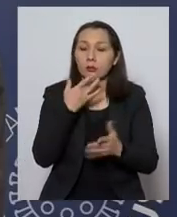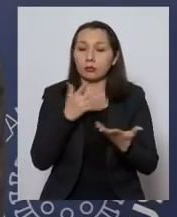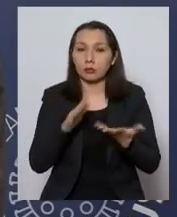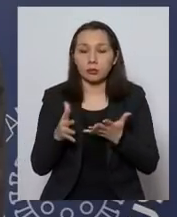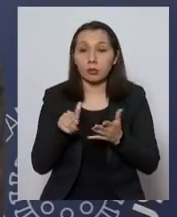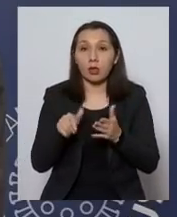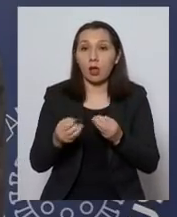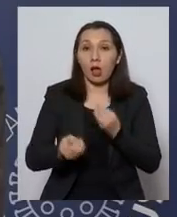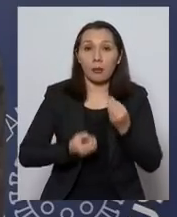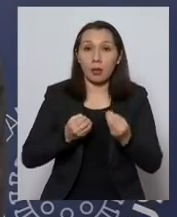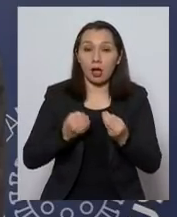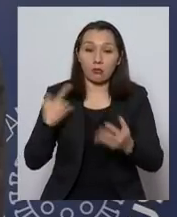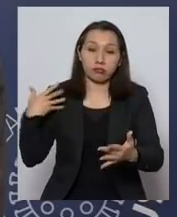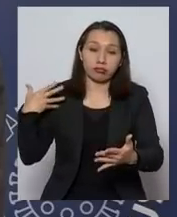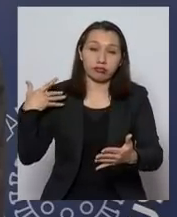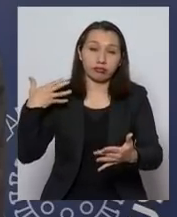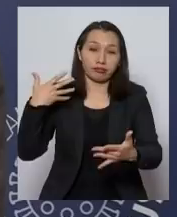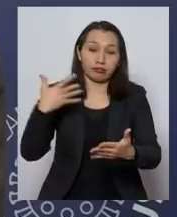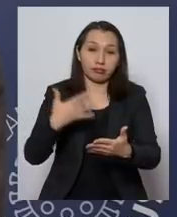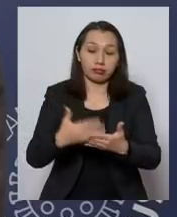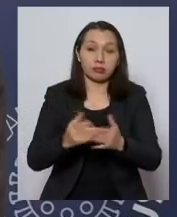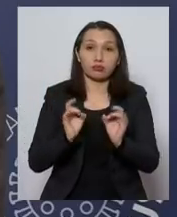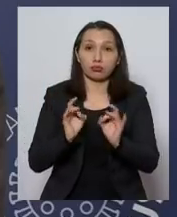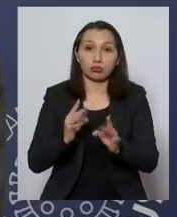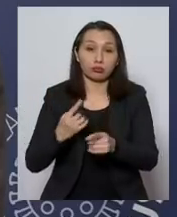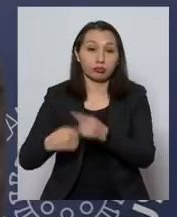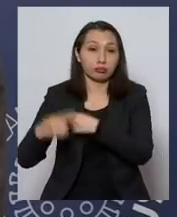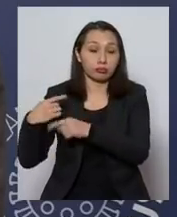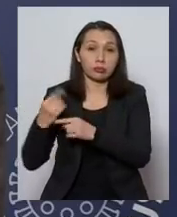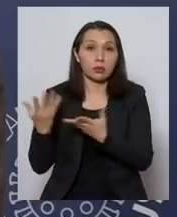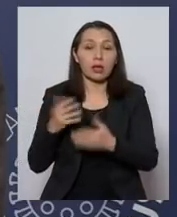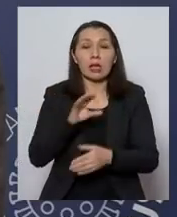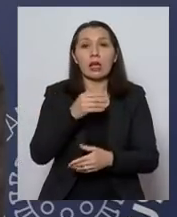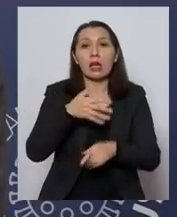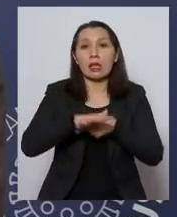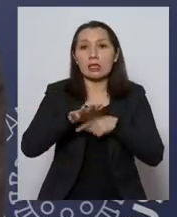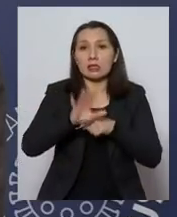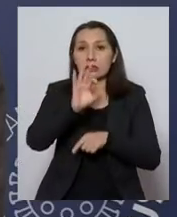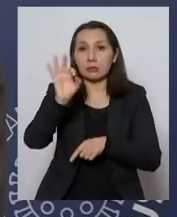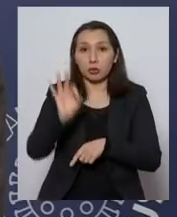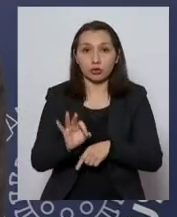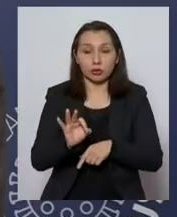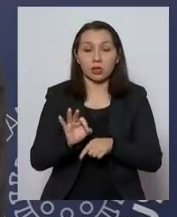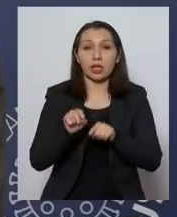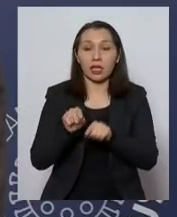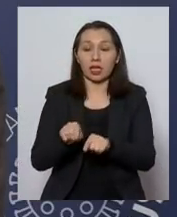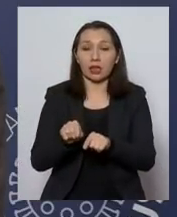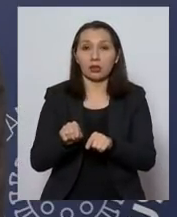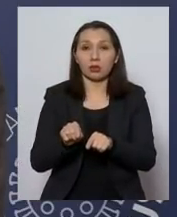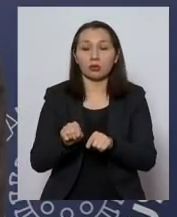menos en lo que ha ocurrido hasta acá históricamente, el 15% de